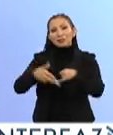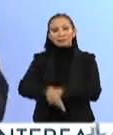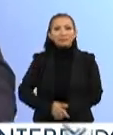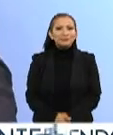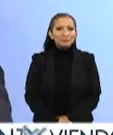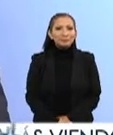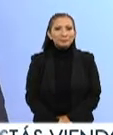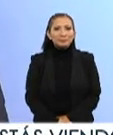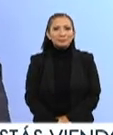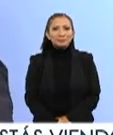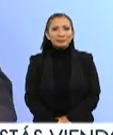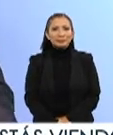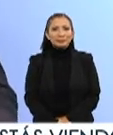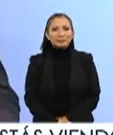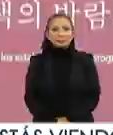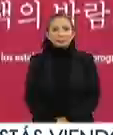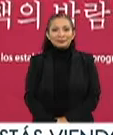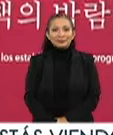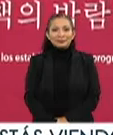inauguración.